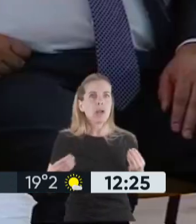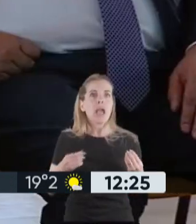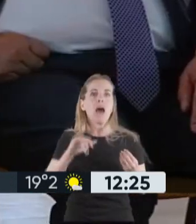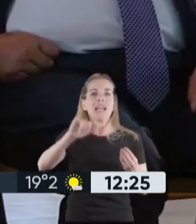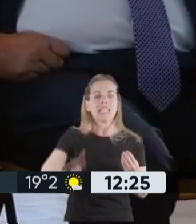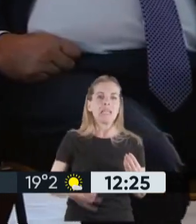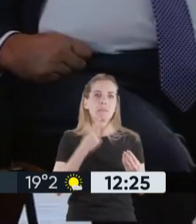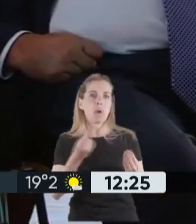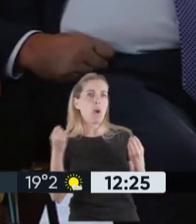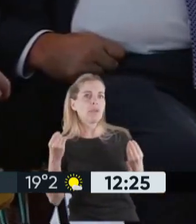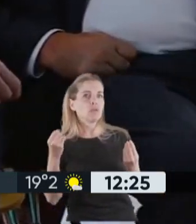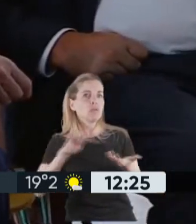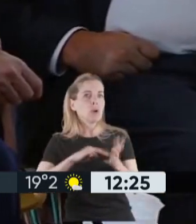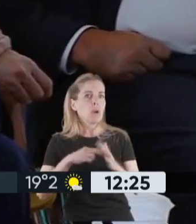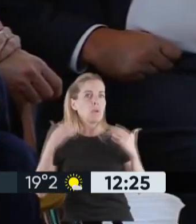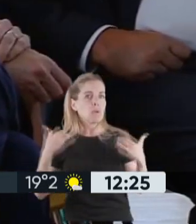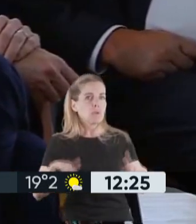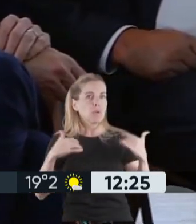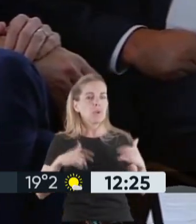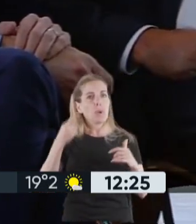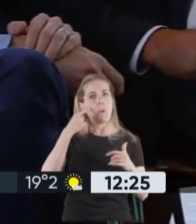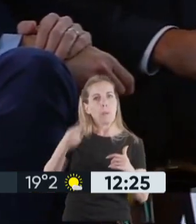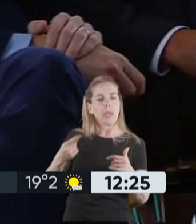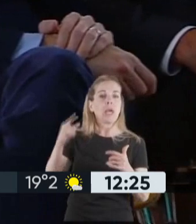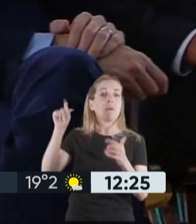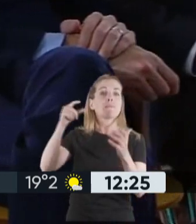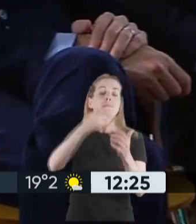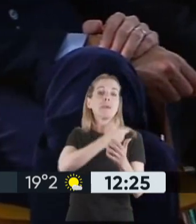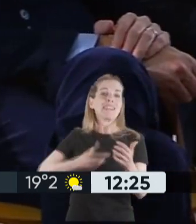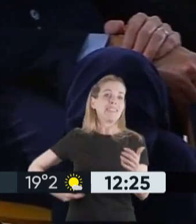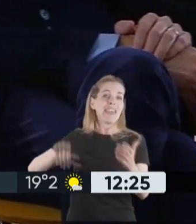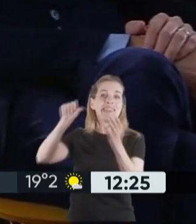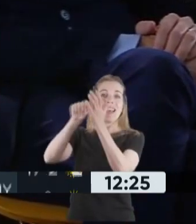problema. Escuché la desesperación de los líderes europeos.